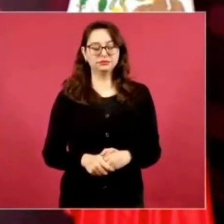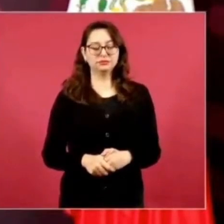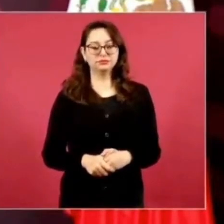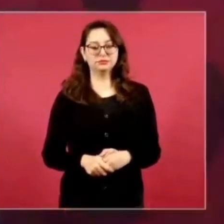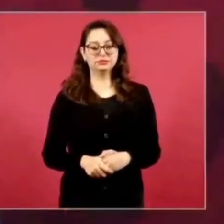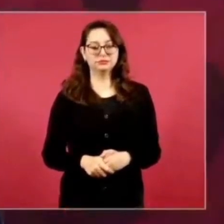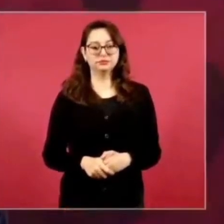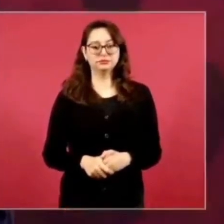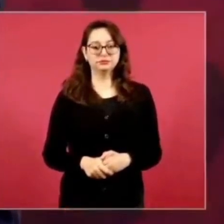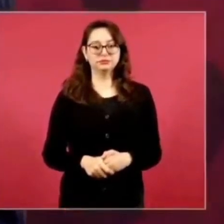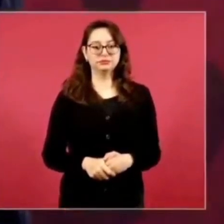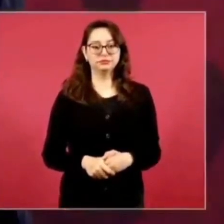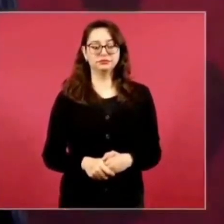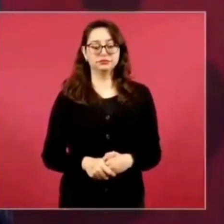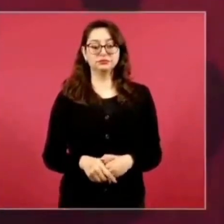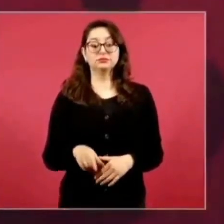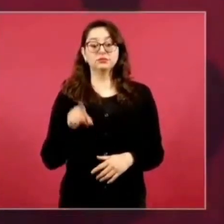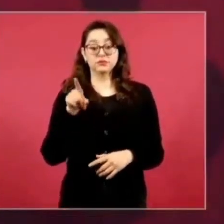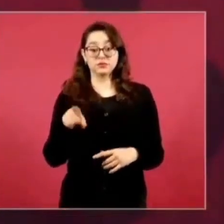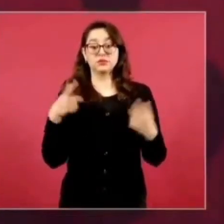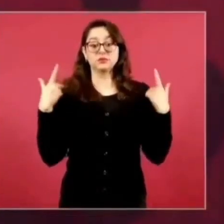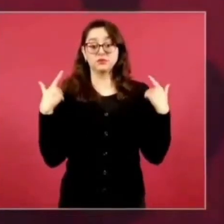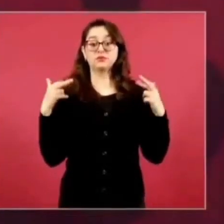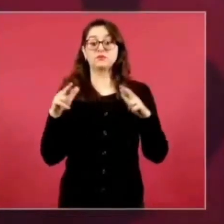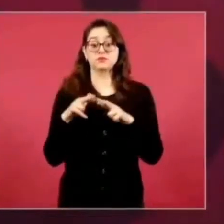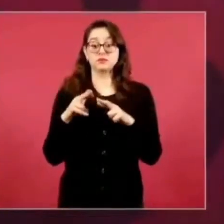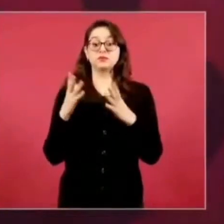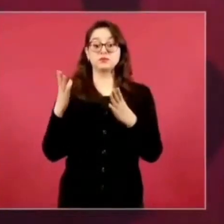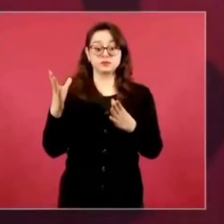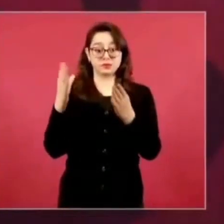Ese, aparte de que era maestro, nos daba